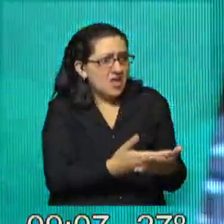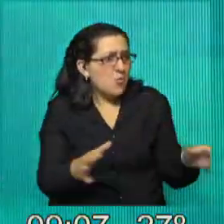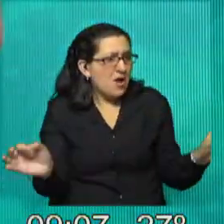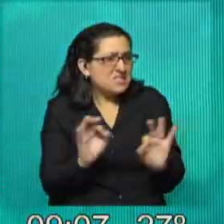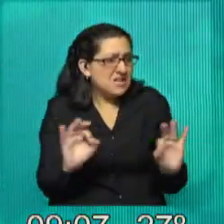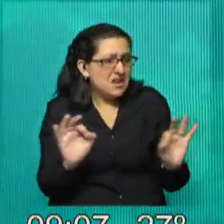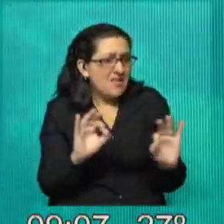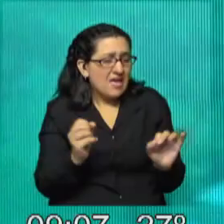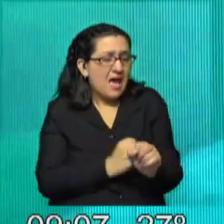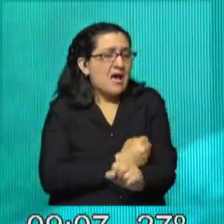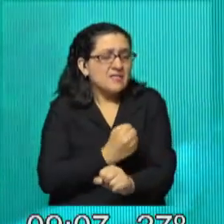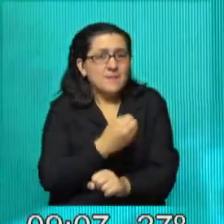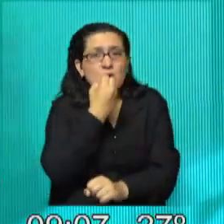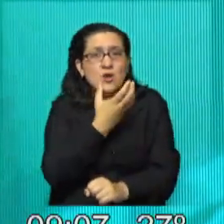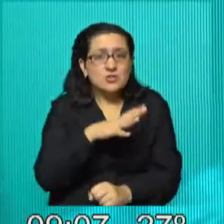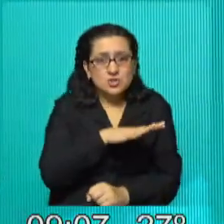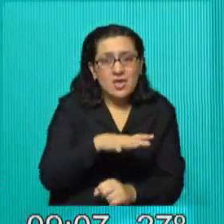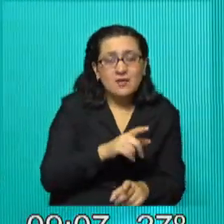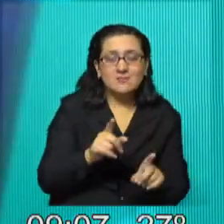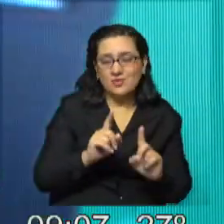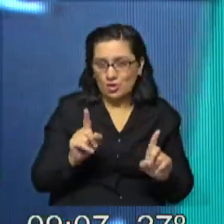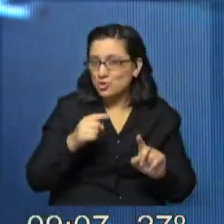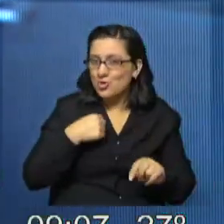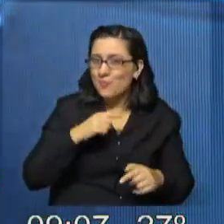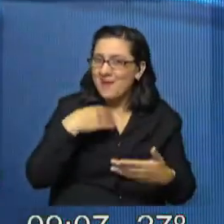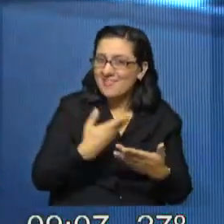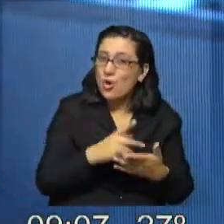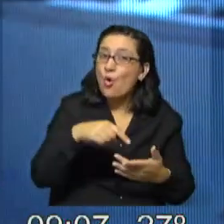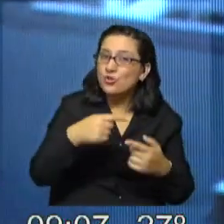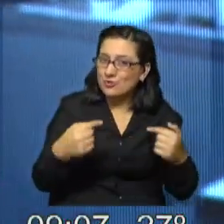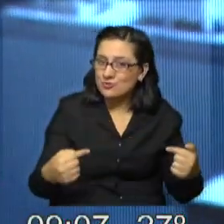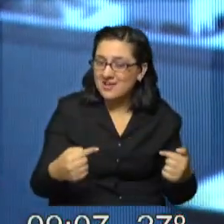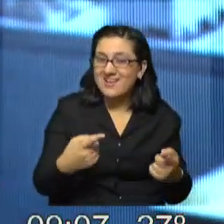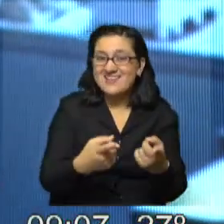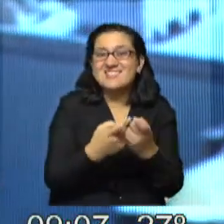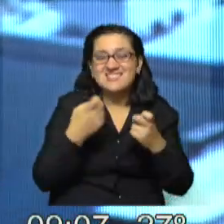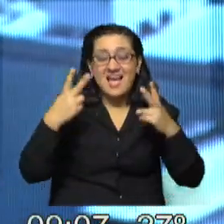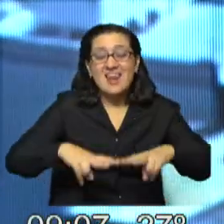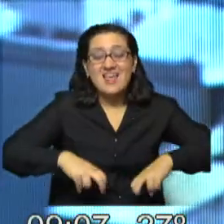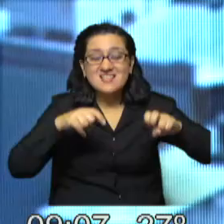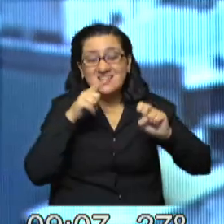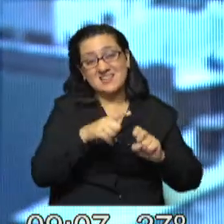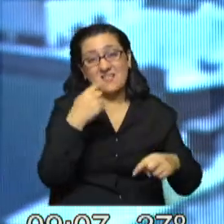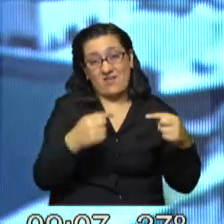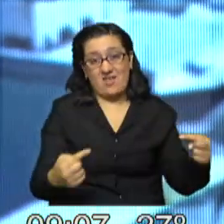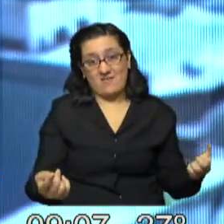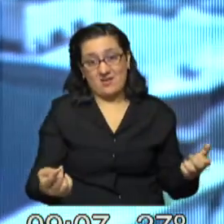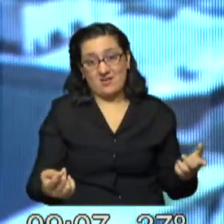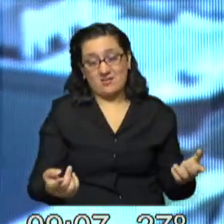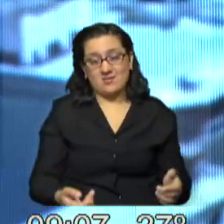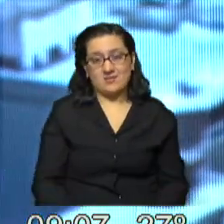hasta mejorar toda la sociedad. No estoy planteando eso. Estoy diciendo que no tener esa variable en cuenta es, por ejemplo,